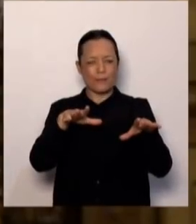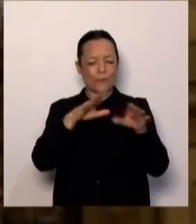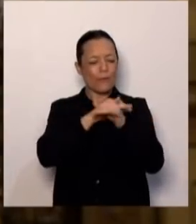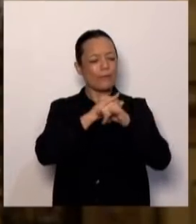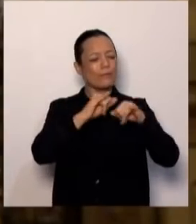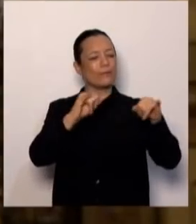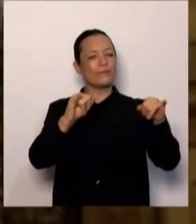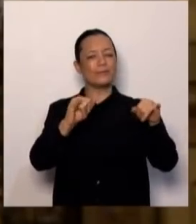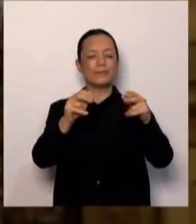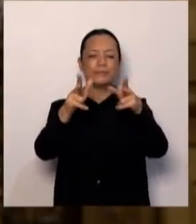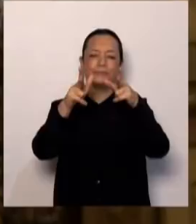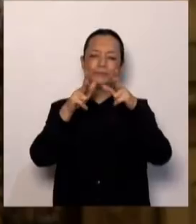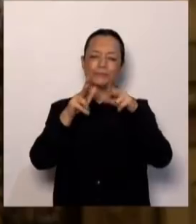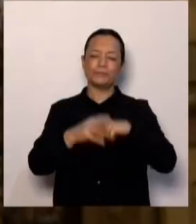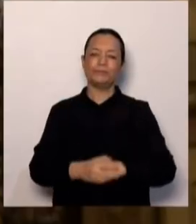pueblos.